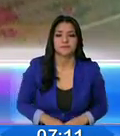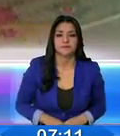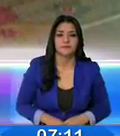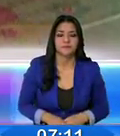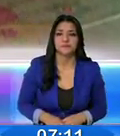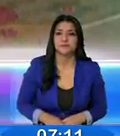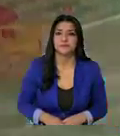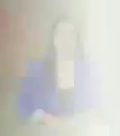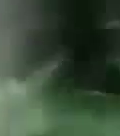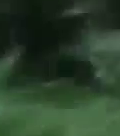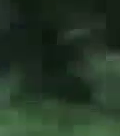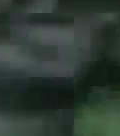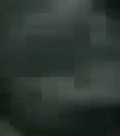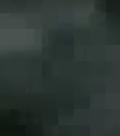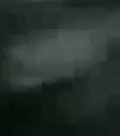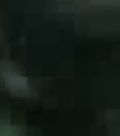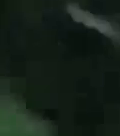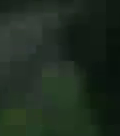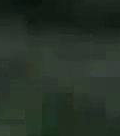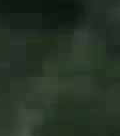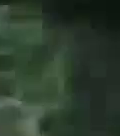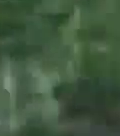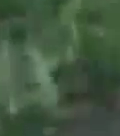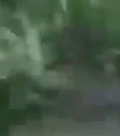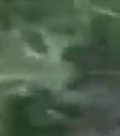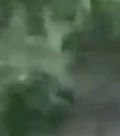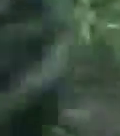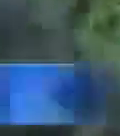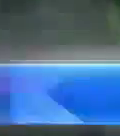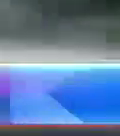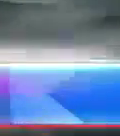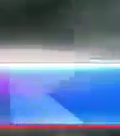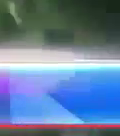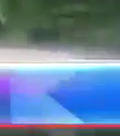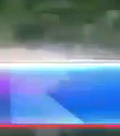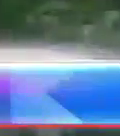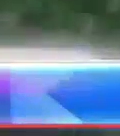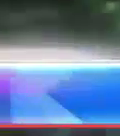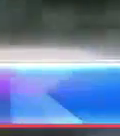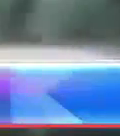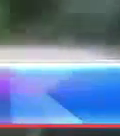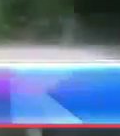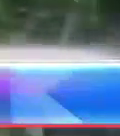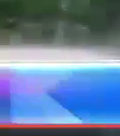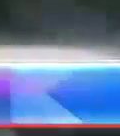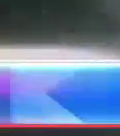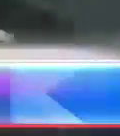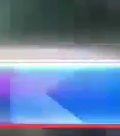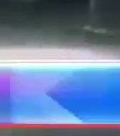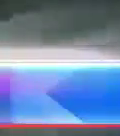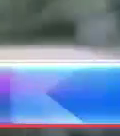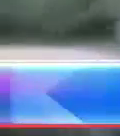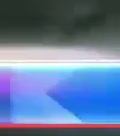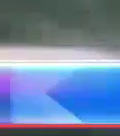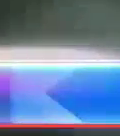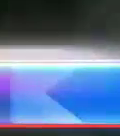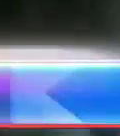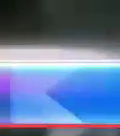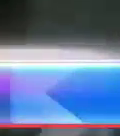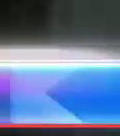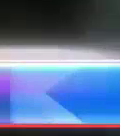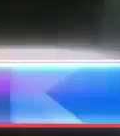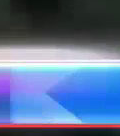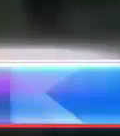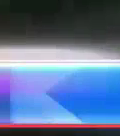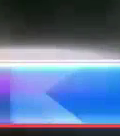Pisa. Ese fue una pausa y al retornar en Colombia hay 2 muertos y 3 detenidos en operativo contra disidentes de